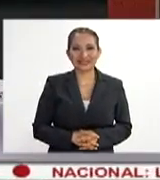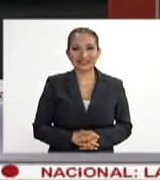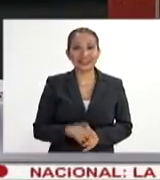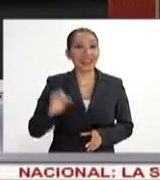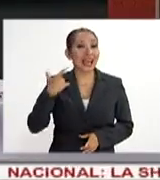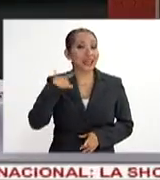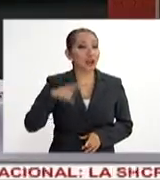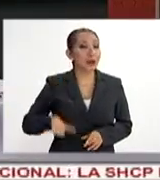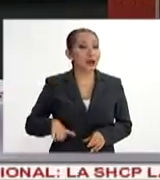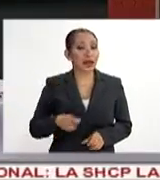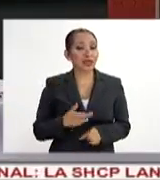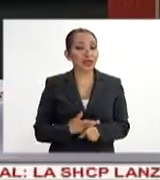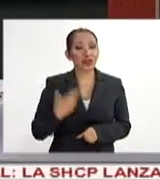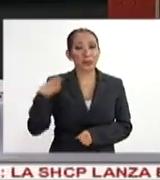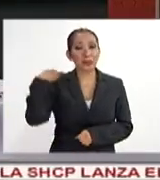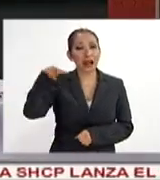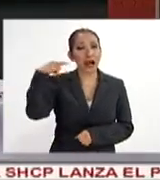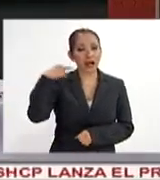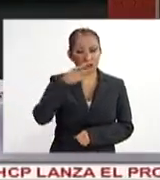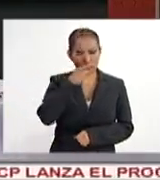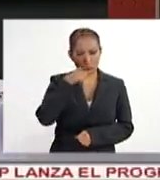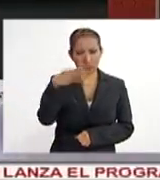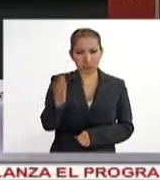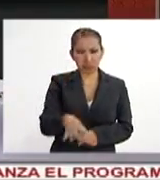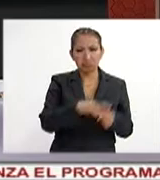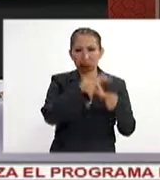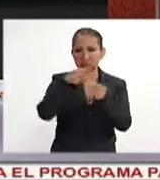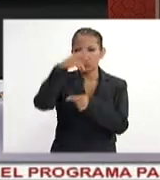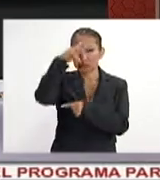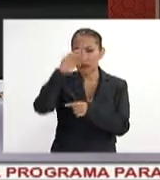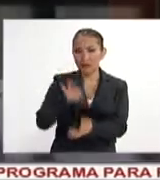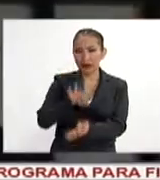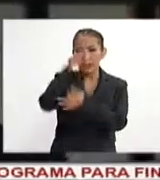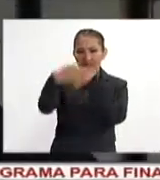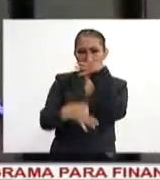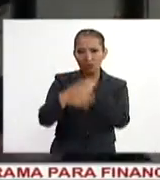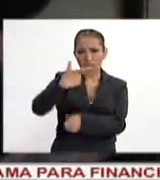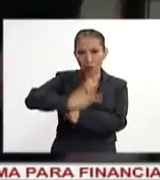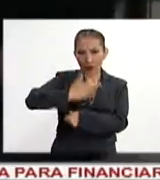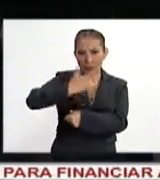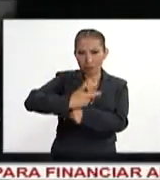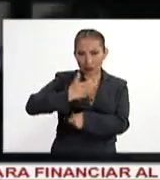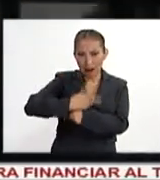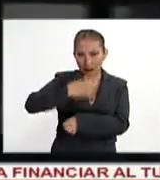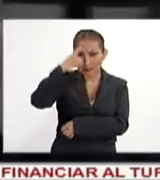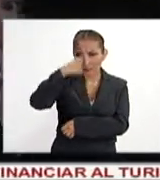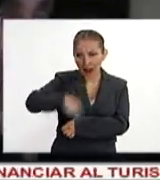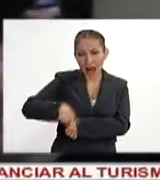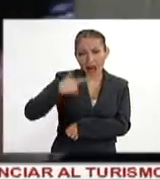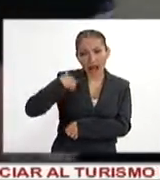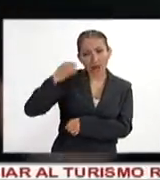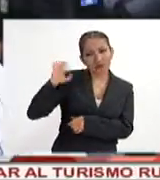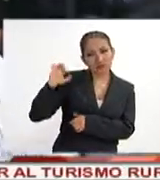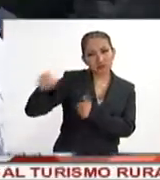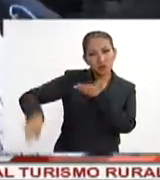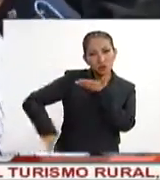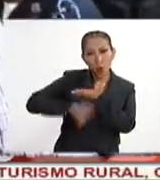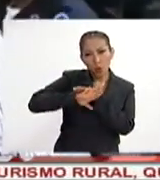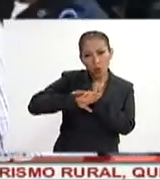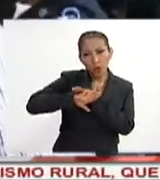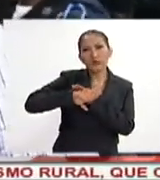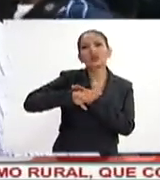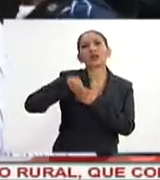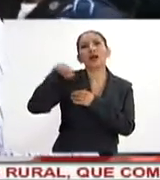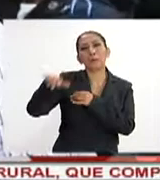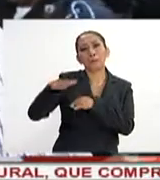El ex gobernador de Veracruz, Javier Duarte, aceptó su extradición a México ante el Tribunal Tercero de Guatemala para enfrentar los cargos por lo que es